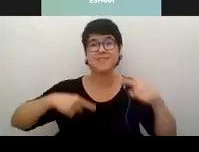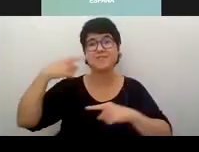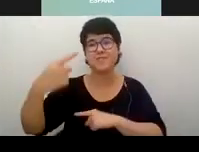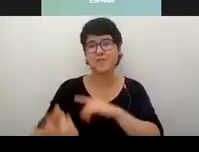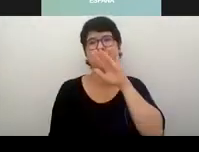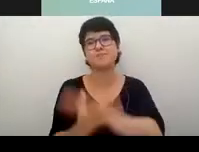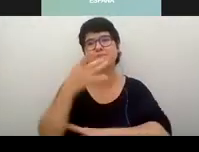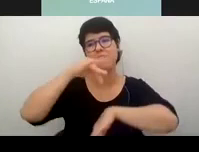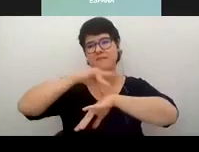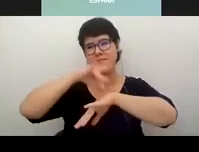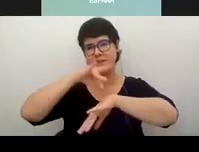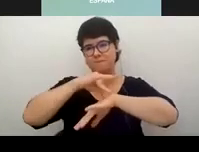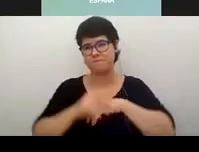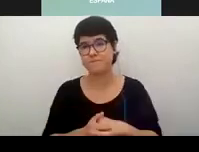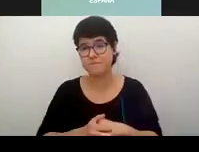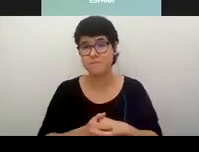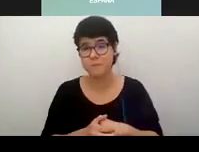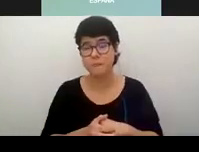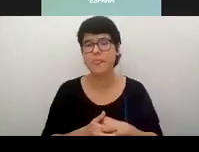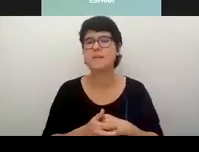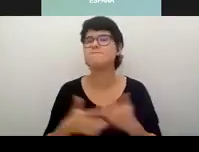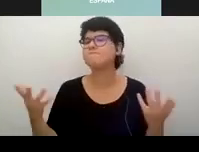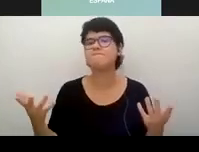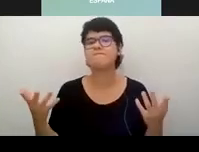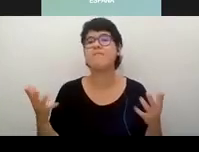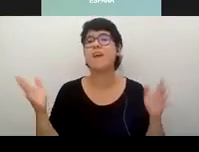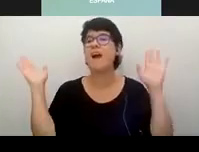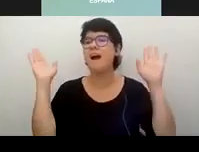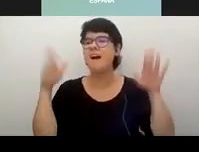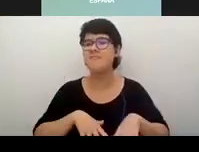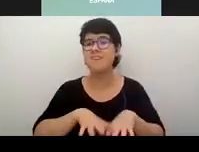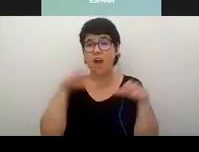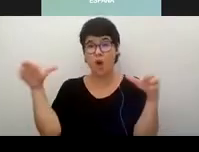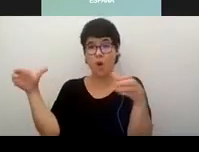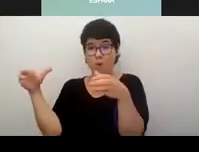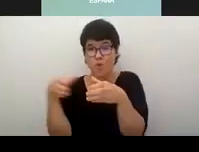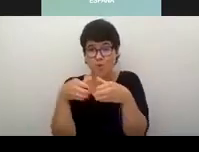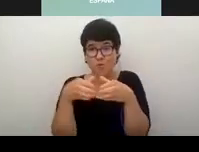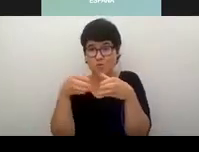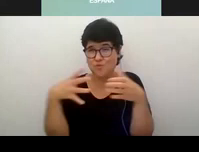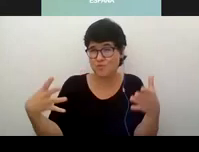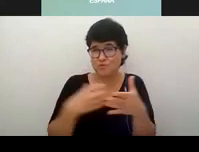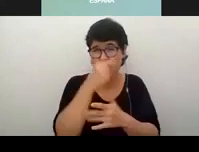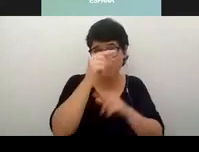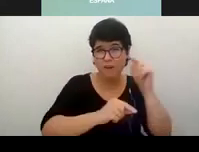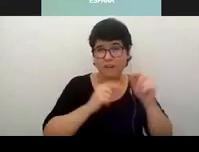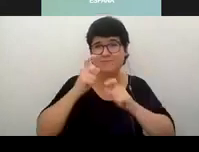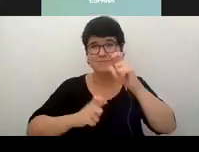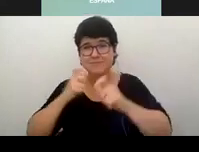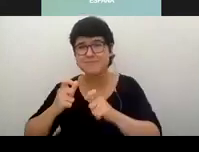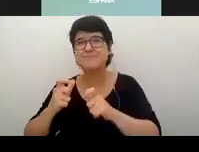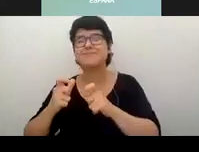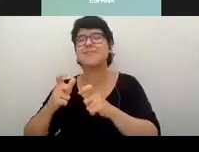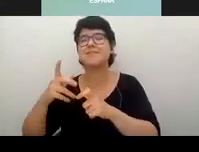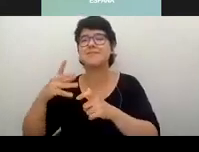enfermedad. ¿Factores que influyen en la composición final de la microbiota? Pues desde que nacemos prácticamente. Pensad que no es lo mismo nacer por